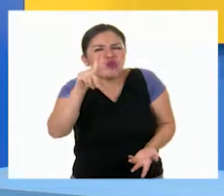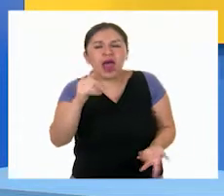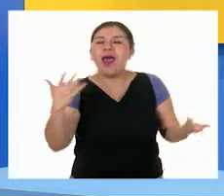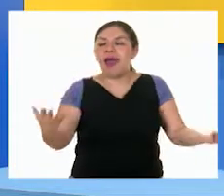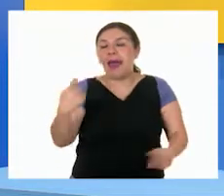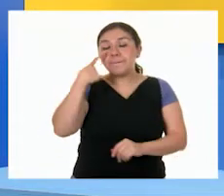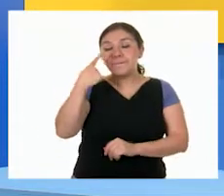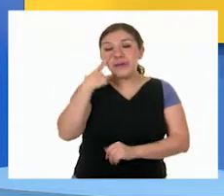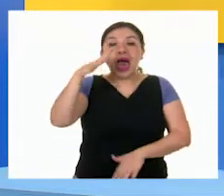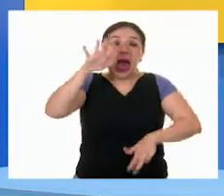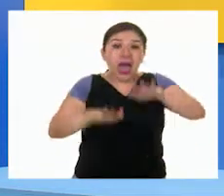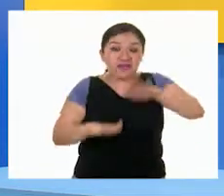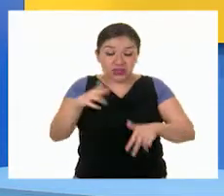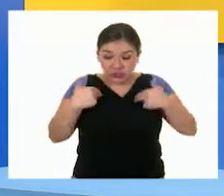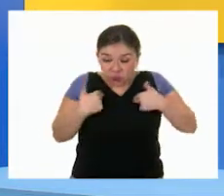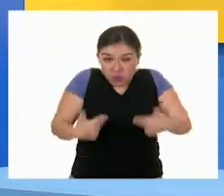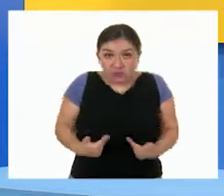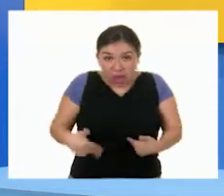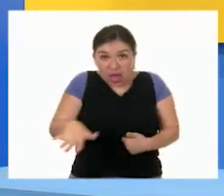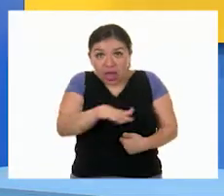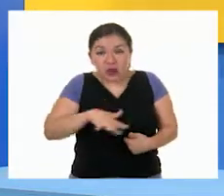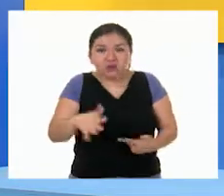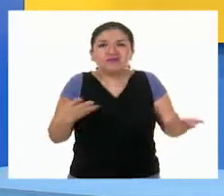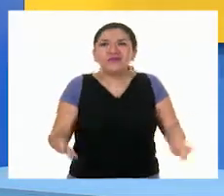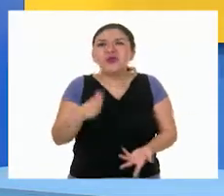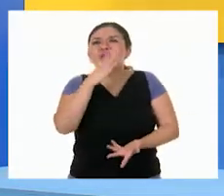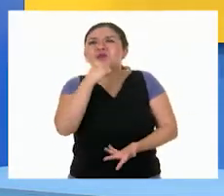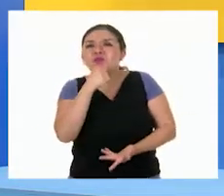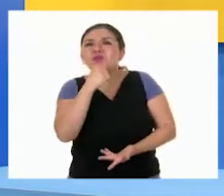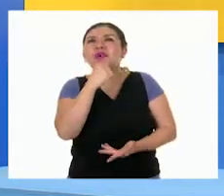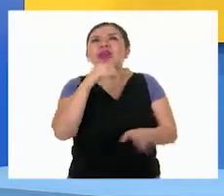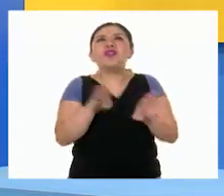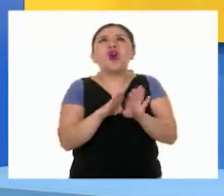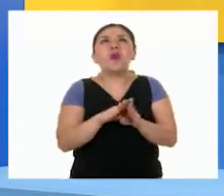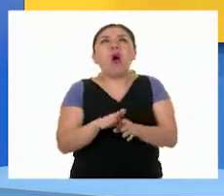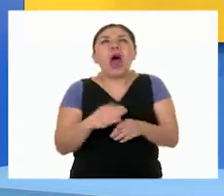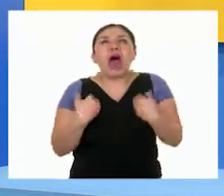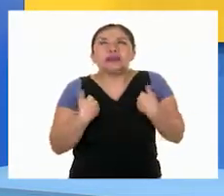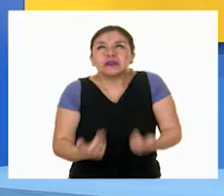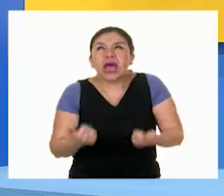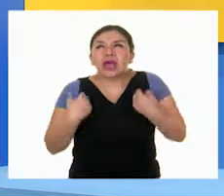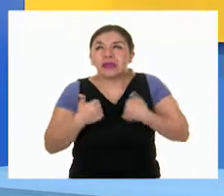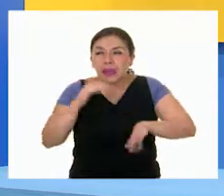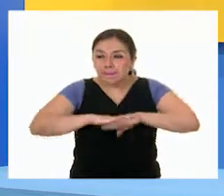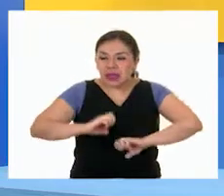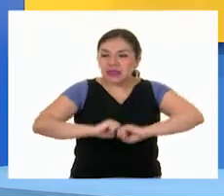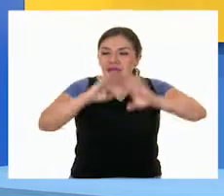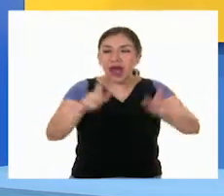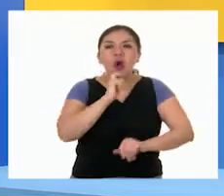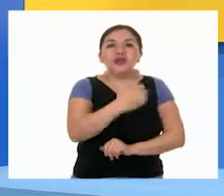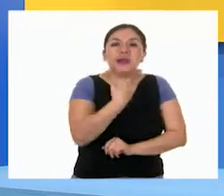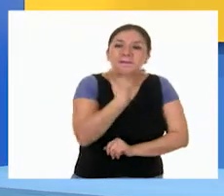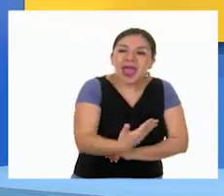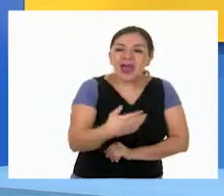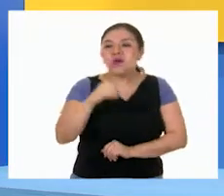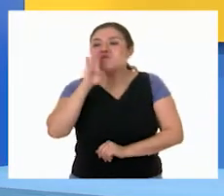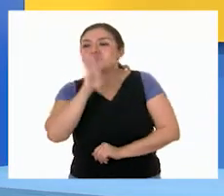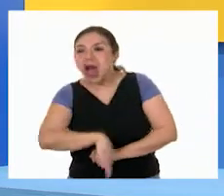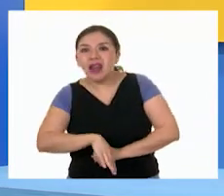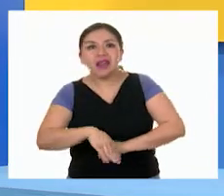pues a veces los seres humanos no podemos apreciar con claridad lo que es bueno o lo que es